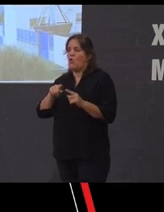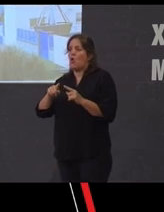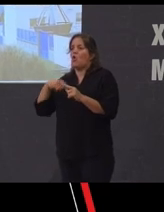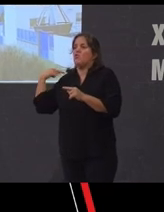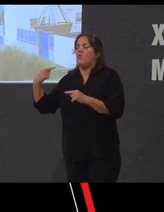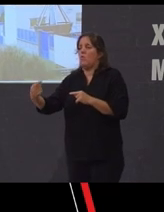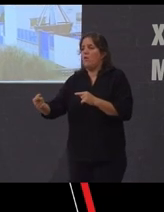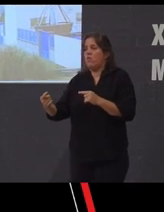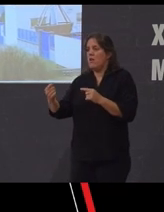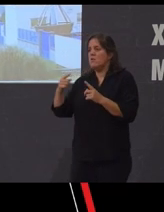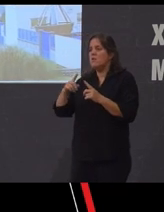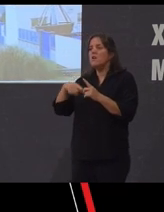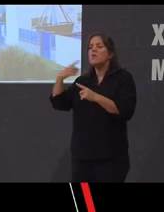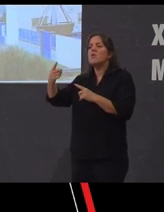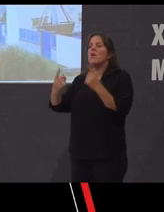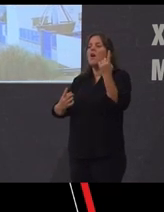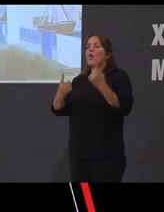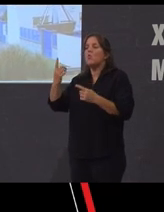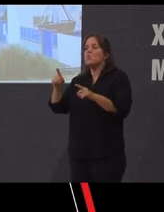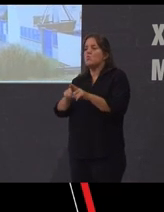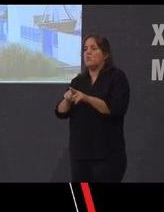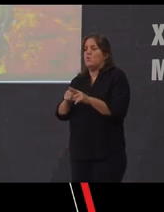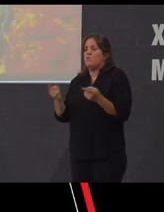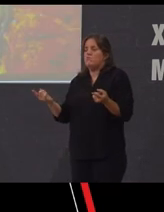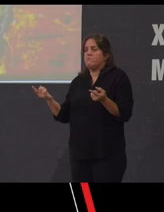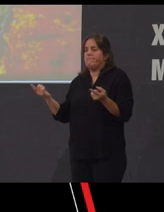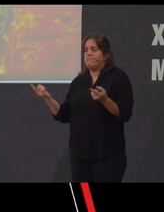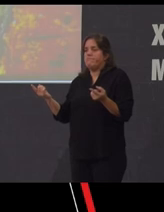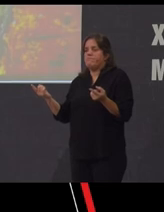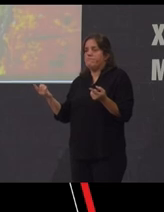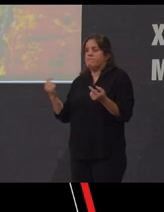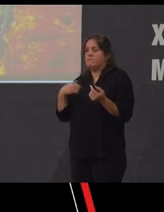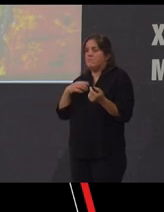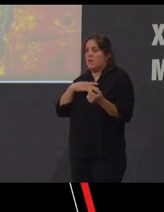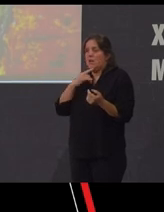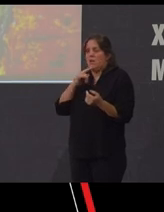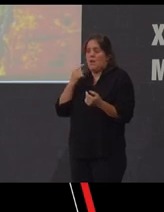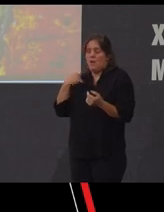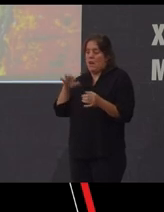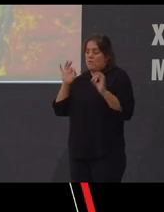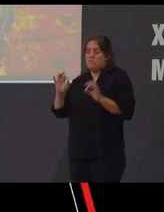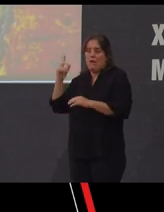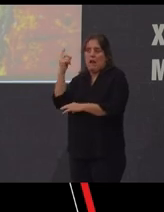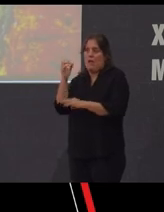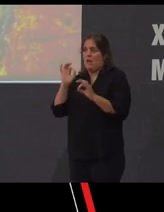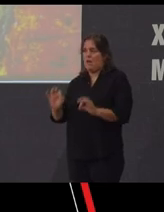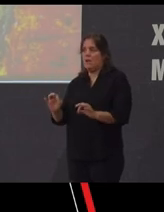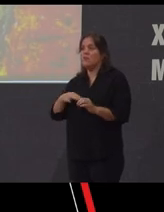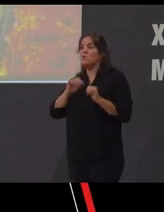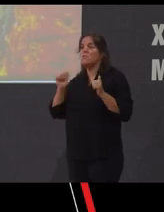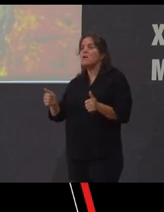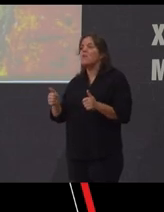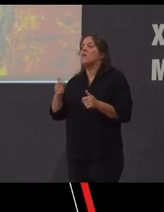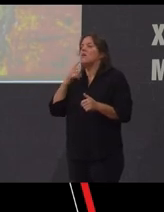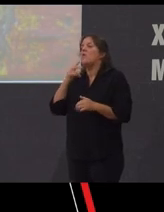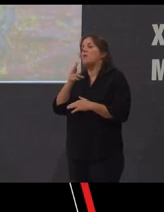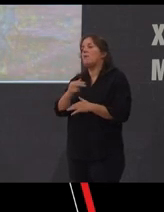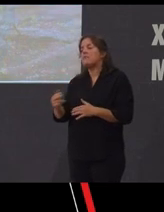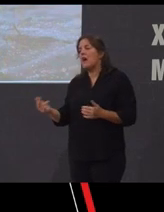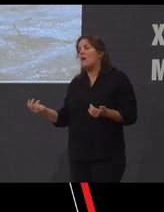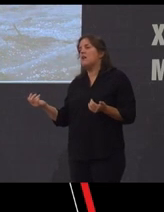algúns dos efectos xa estaban entre aqueles os que a xente tiña temor, non? Entonces empieza a aparecer